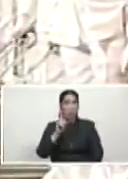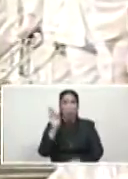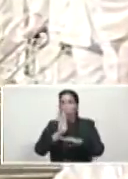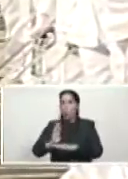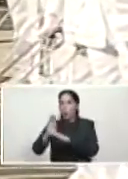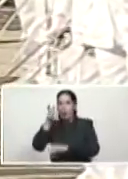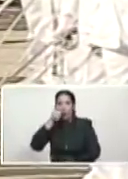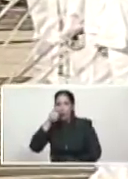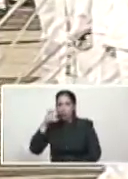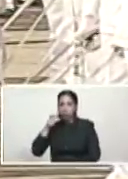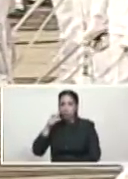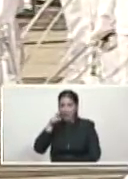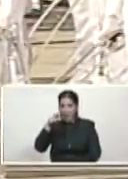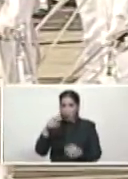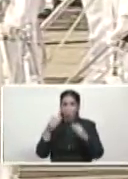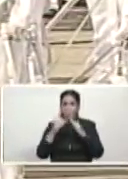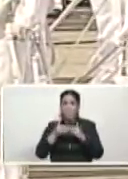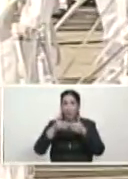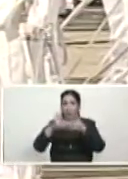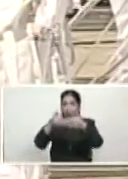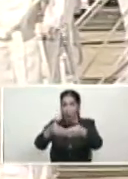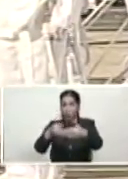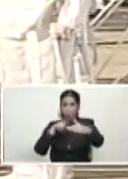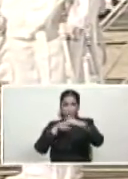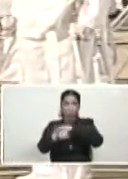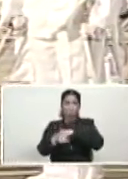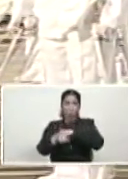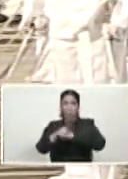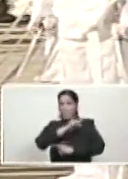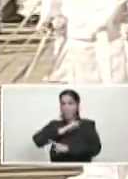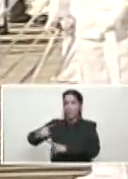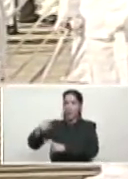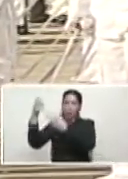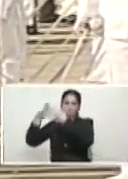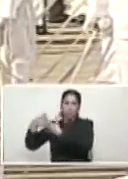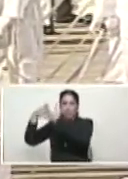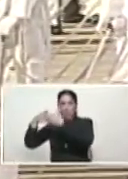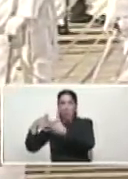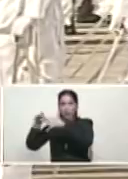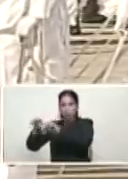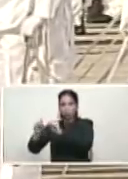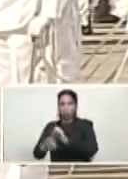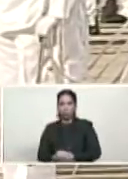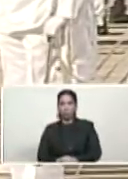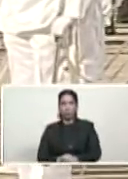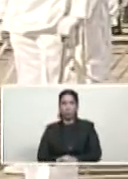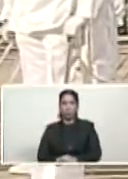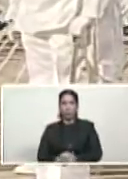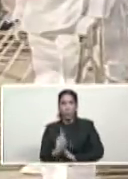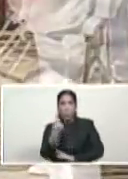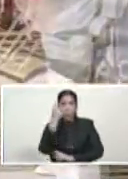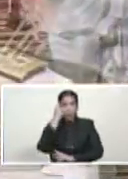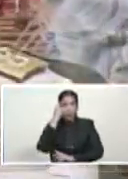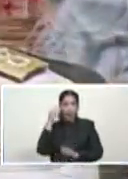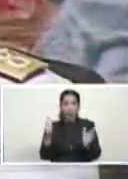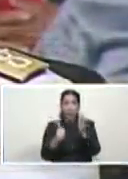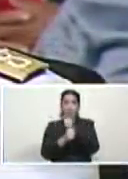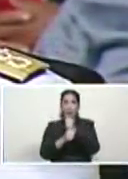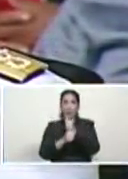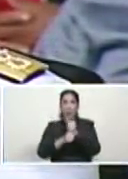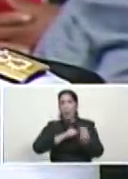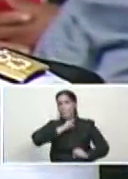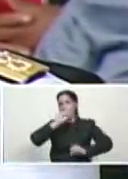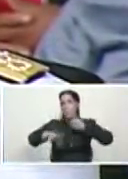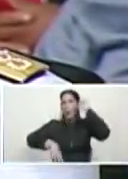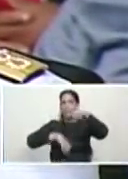barcos incursores ilegales mandados por el imperialismo. Un día los íbamos a encontrar explotando el